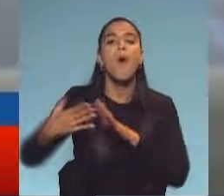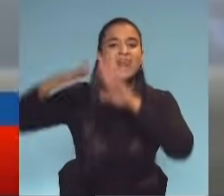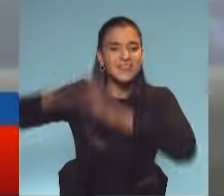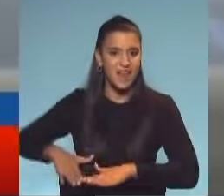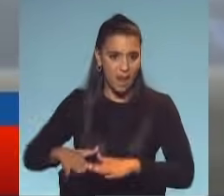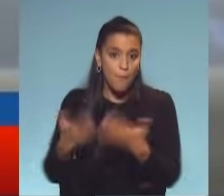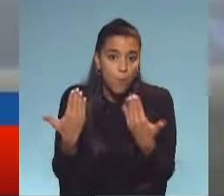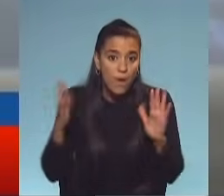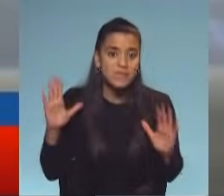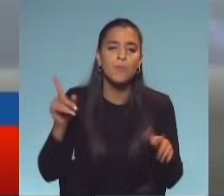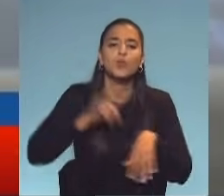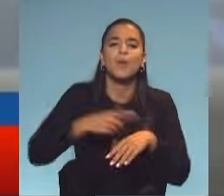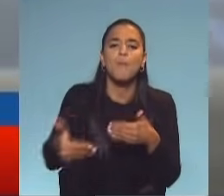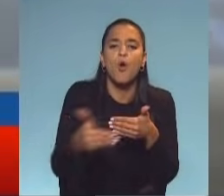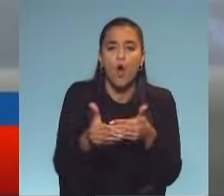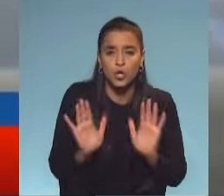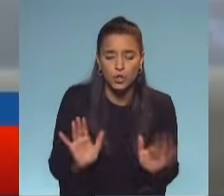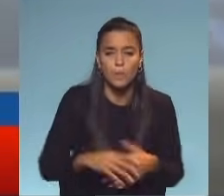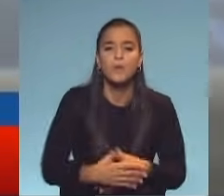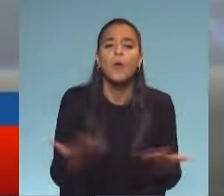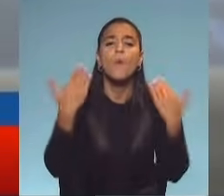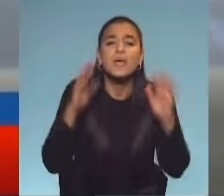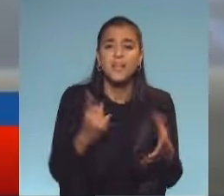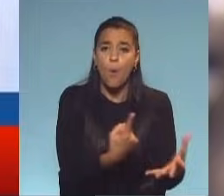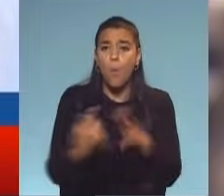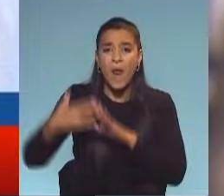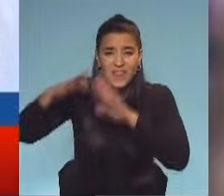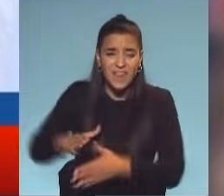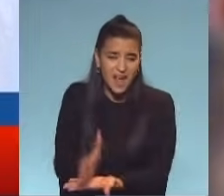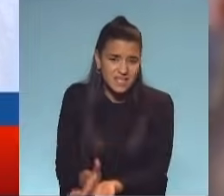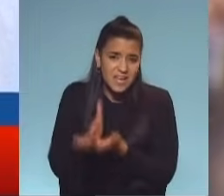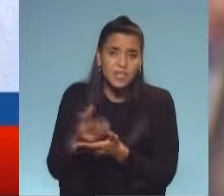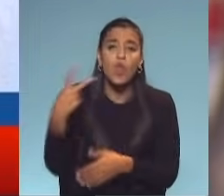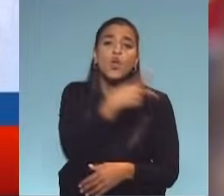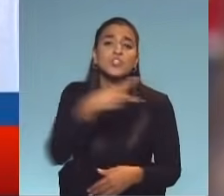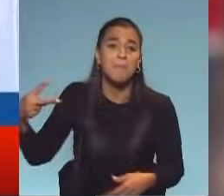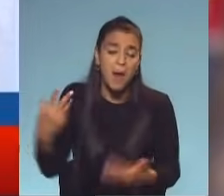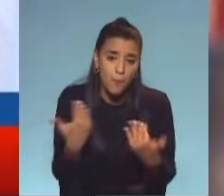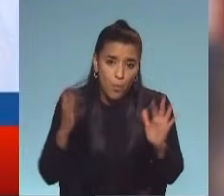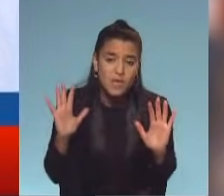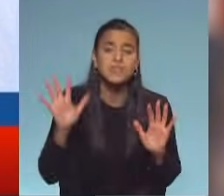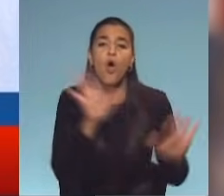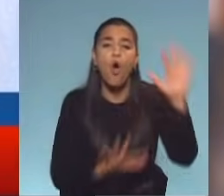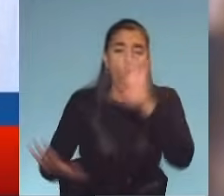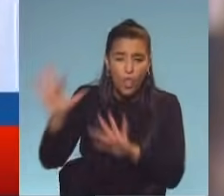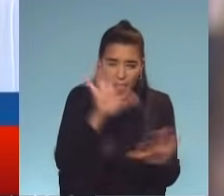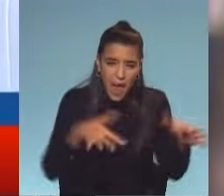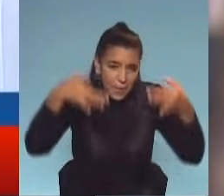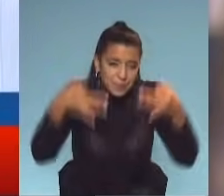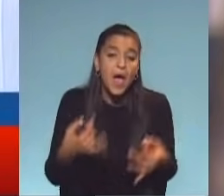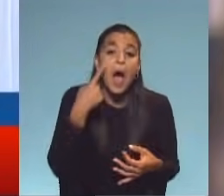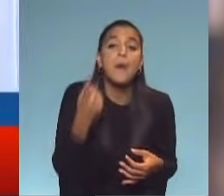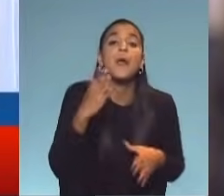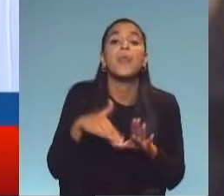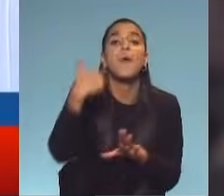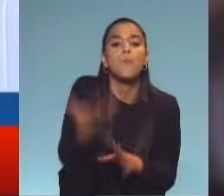plena por poco tiempo. Quizás tengamos que ir a la cuarentena estricta por 2 semanas, ordenar un poco los tantos y ver después